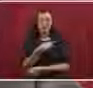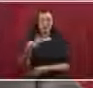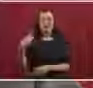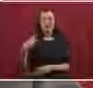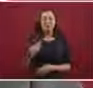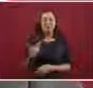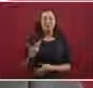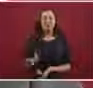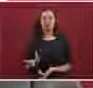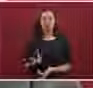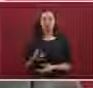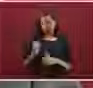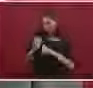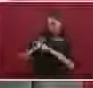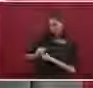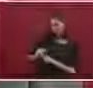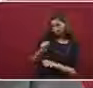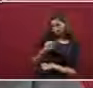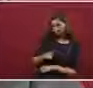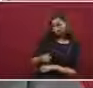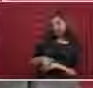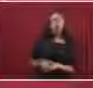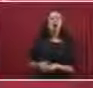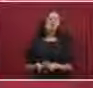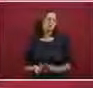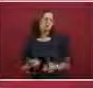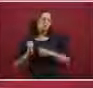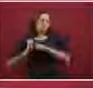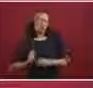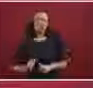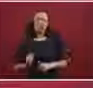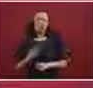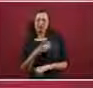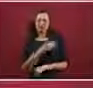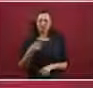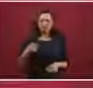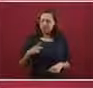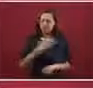proteger a líderes charros,